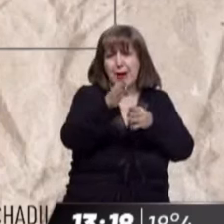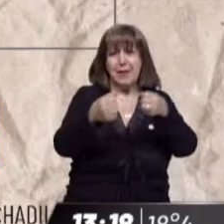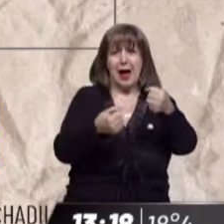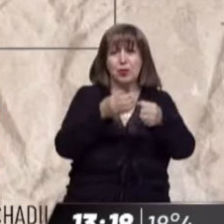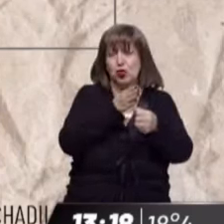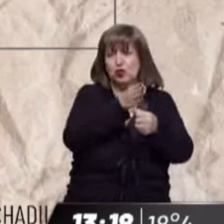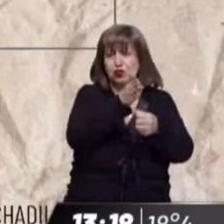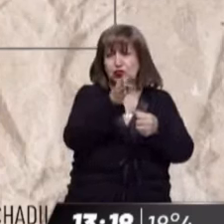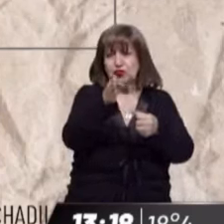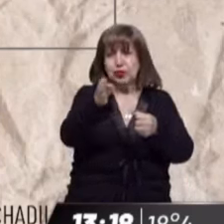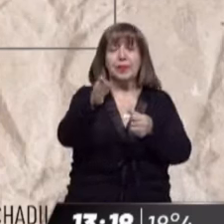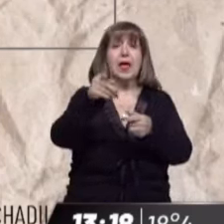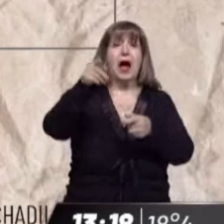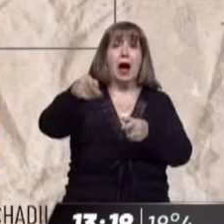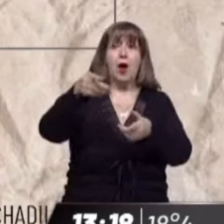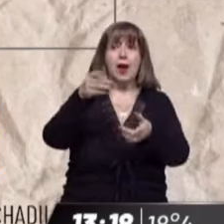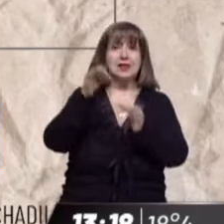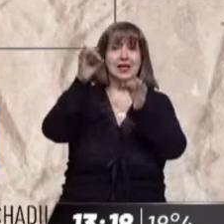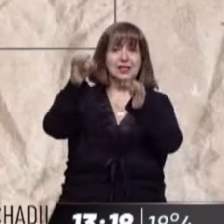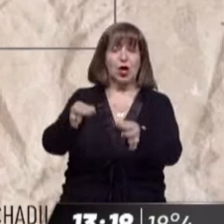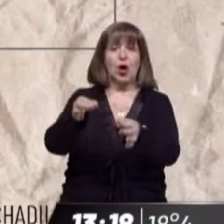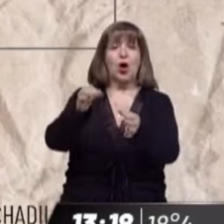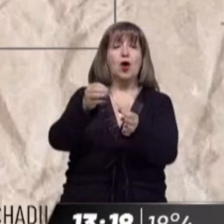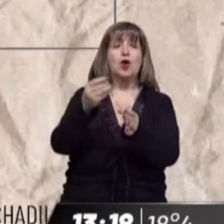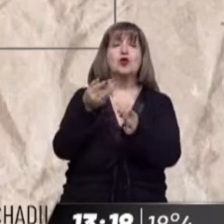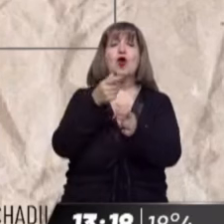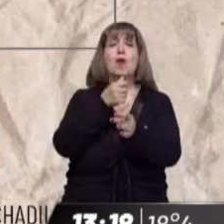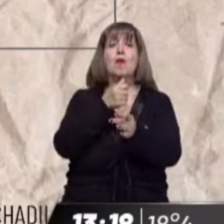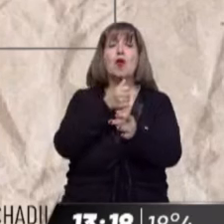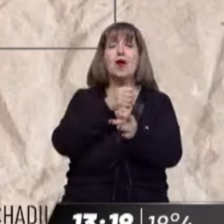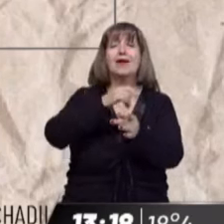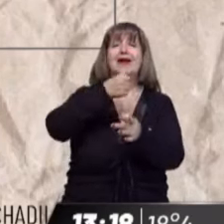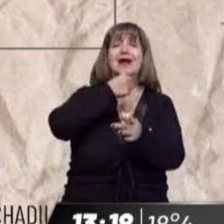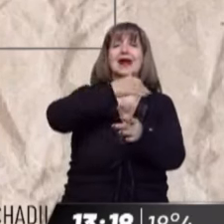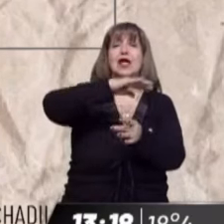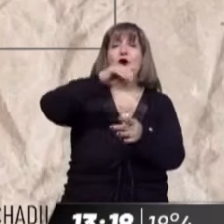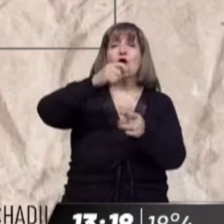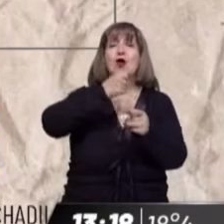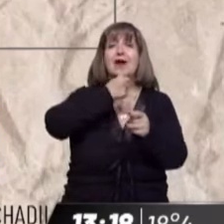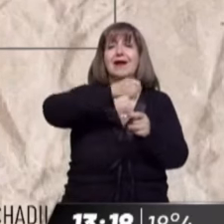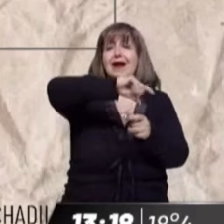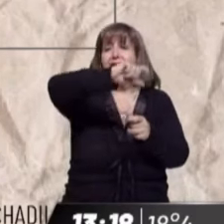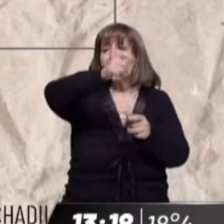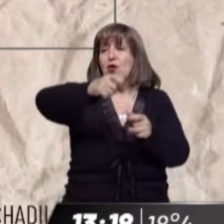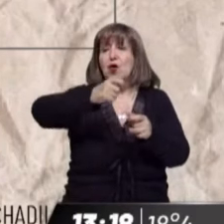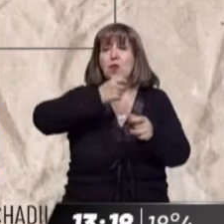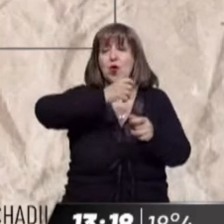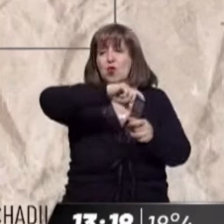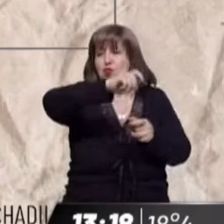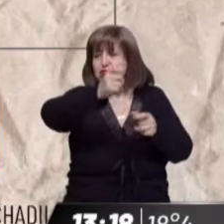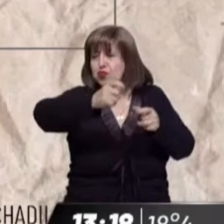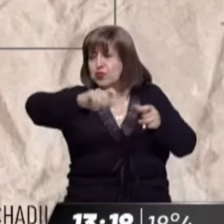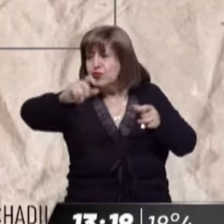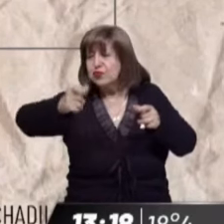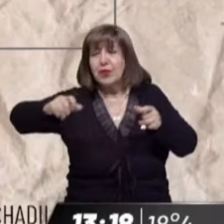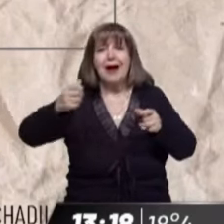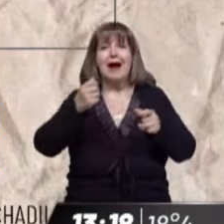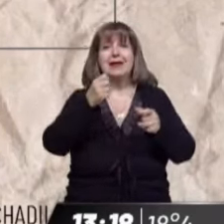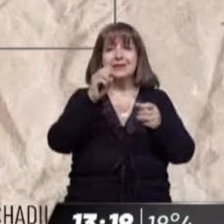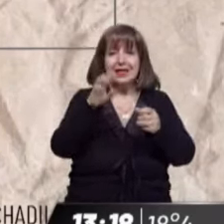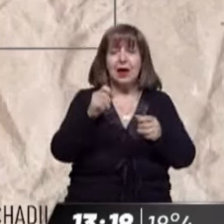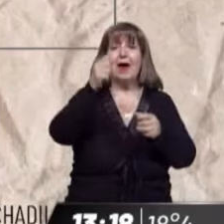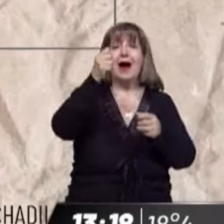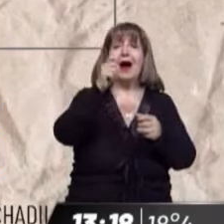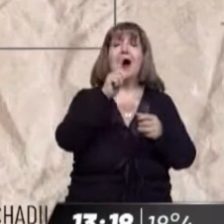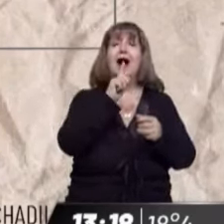el medio del río Atuel, ustedes lo ven, parte cómo recorre la provincia de Mendoza, dónde nace, dónde termina y la división. Cuando pasa